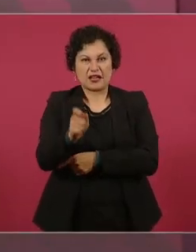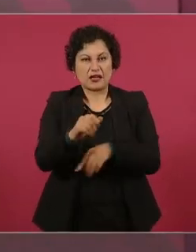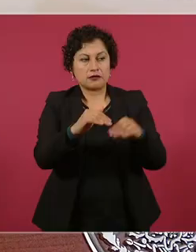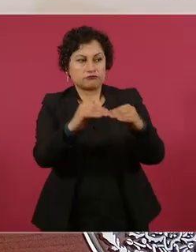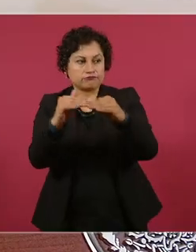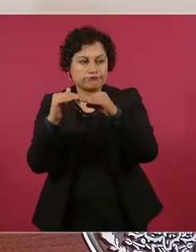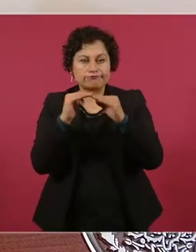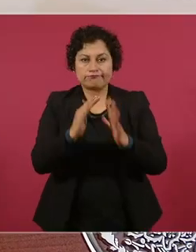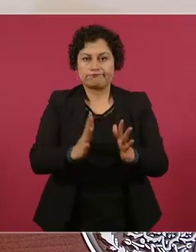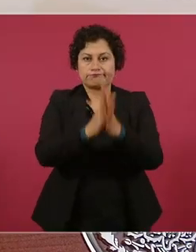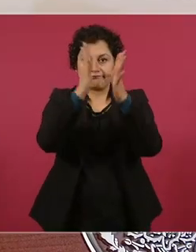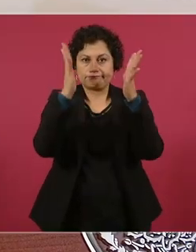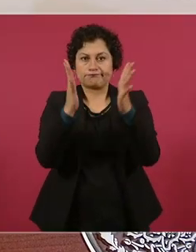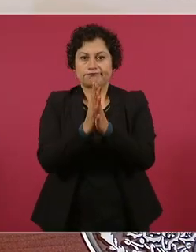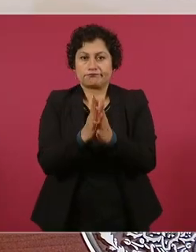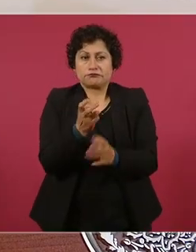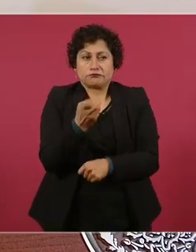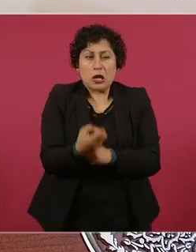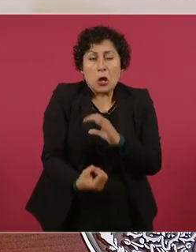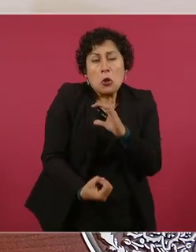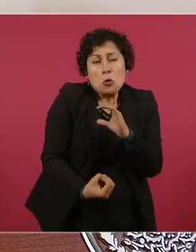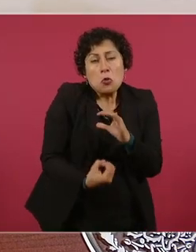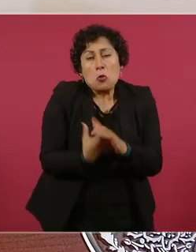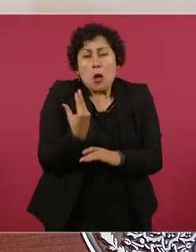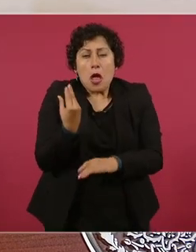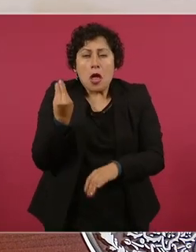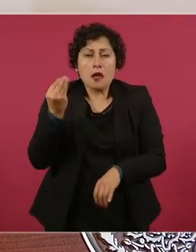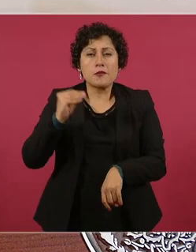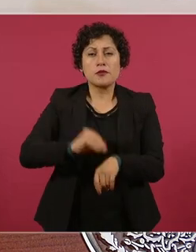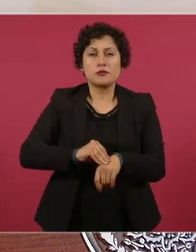pero eso es lo mejor que existe,